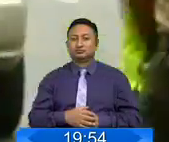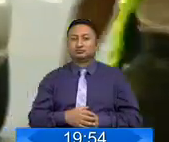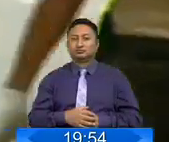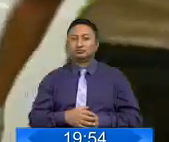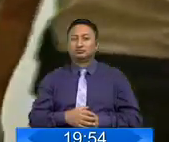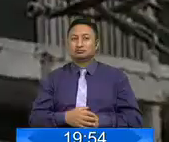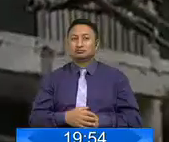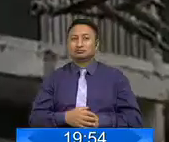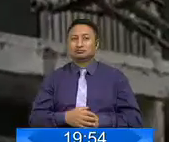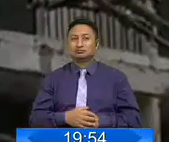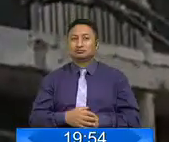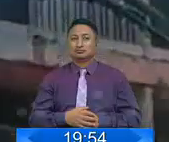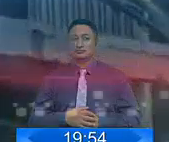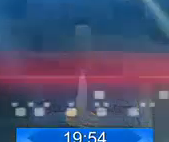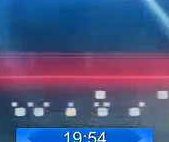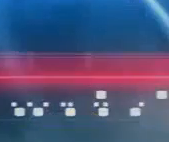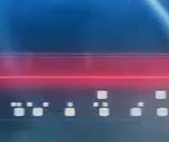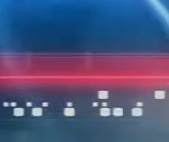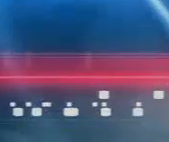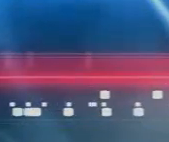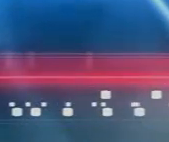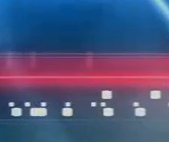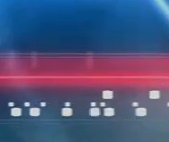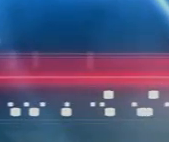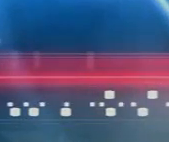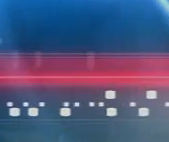Jorge Escobar.